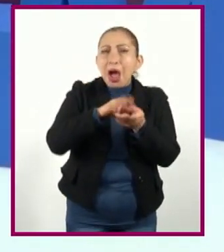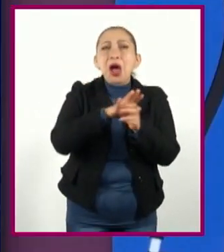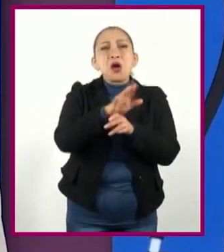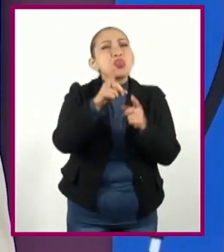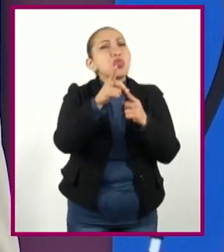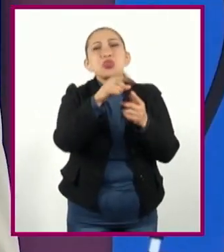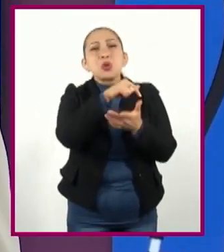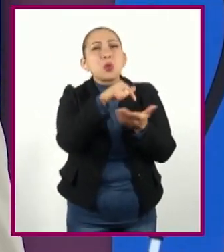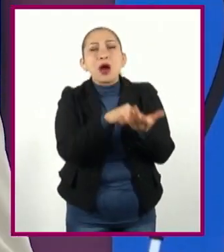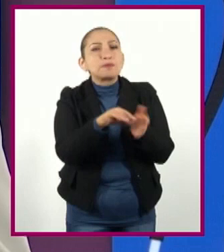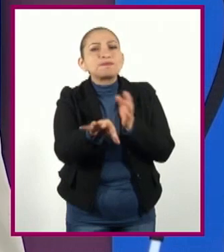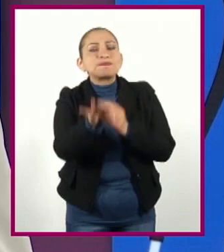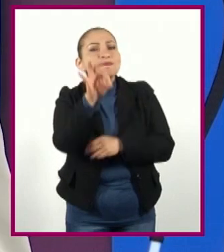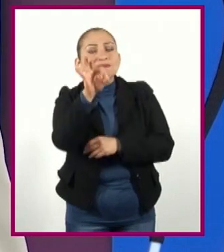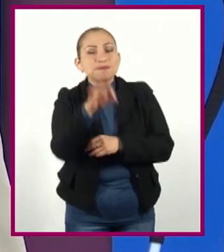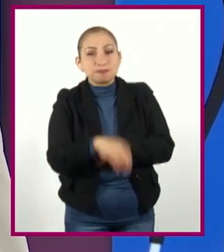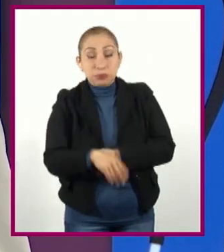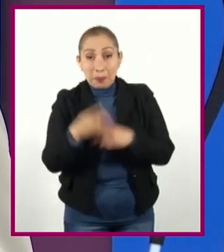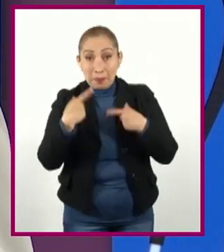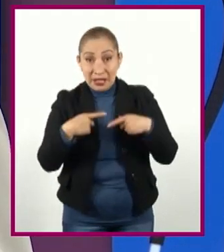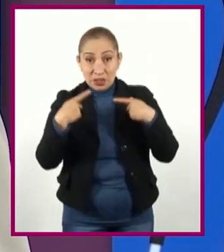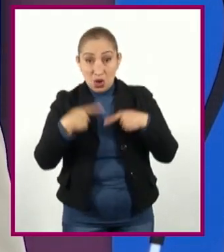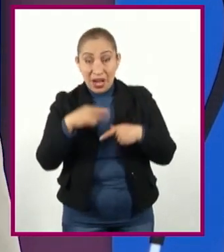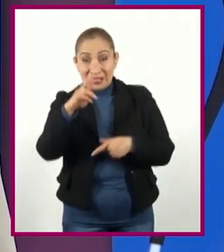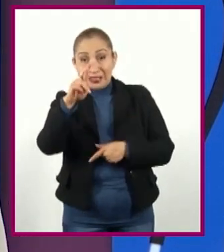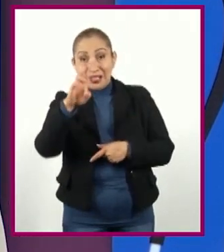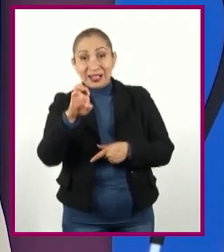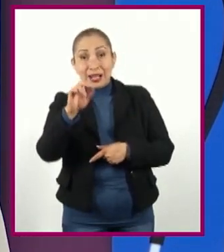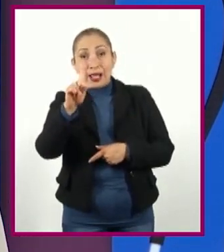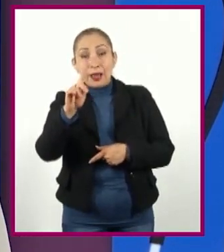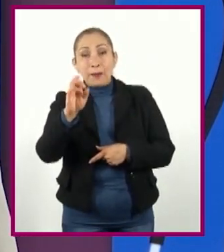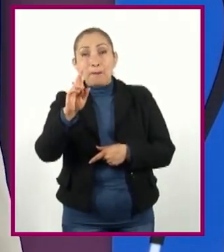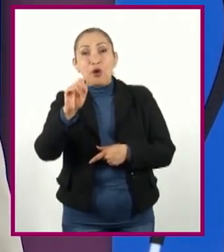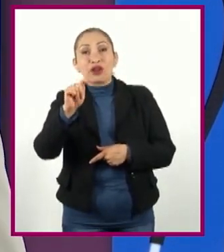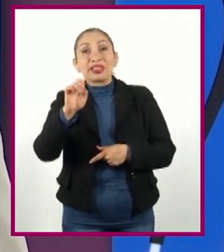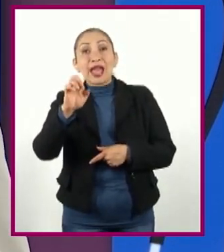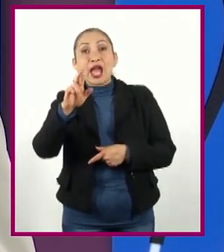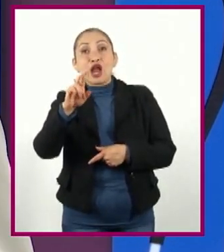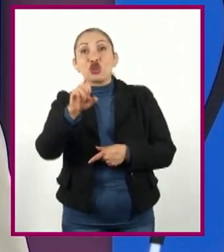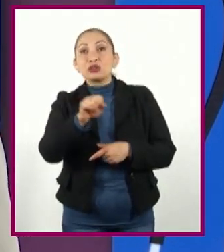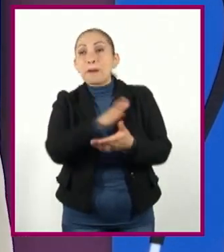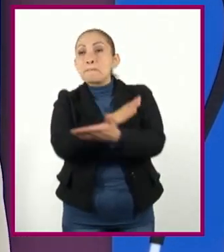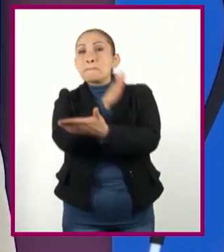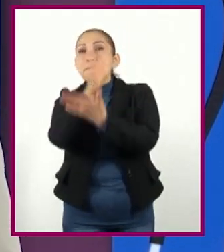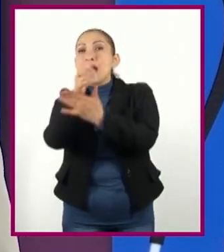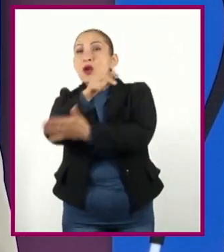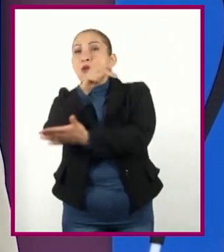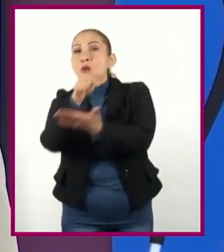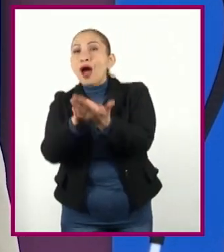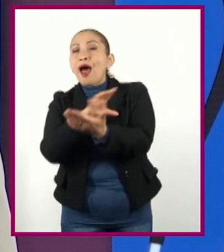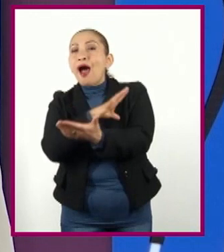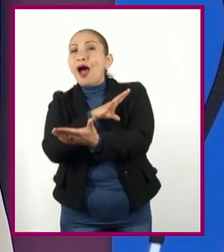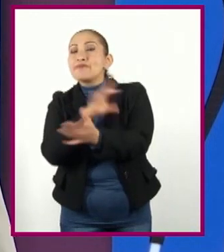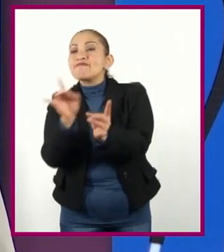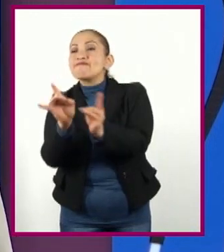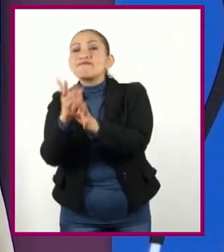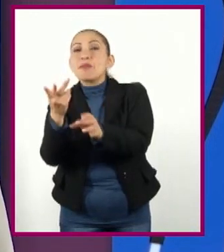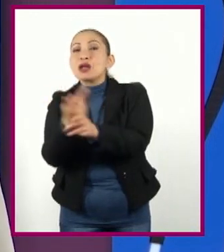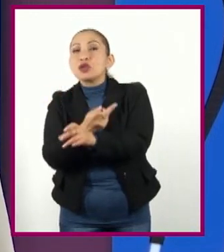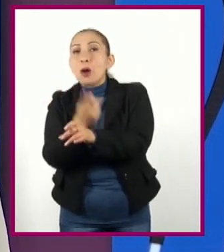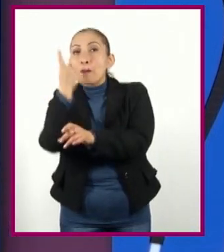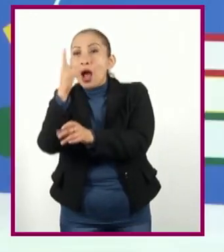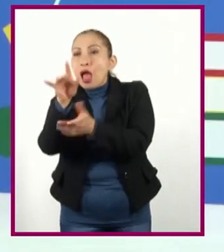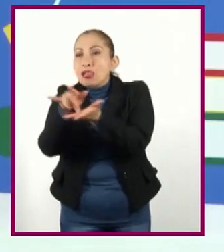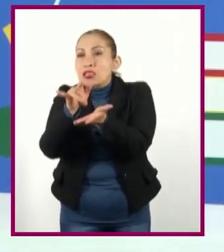información? Los reporteros o corresponsales se trasladan al lugar de los hechos para recabar información,